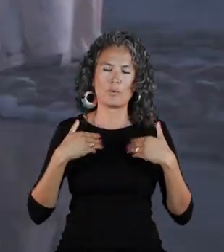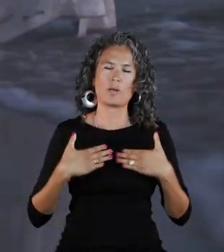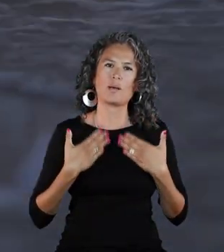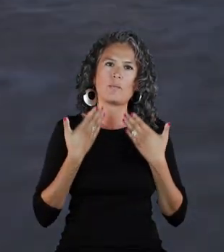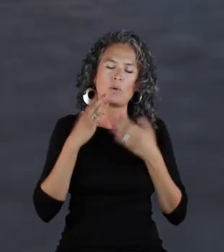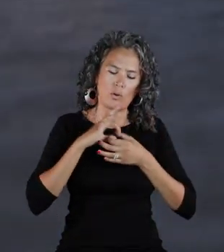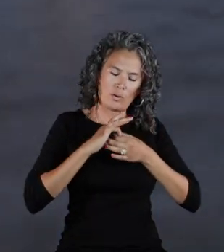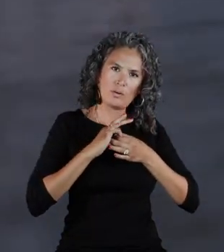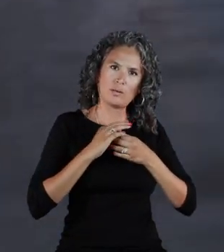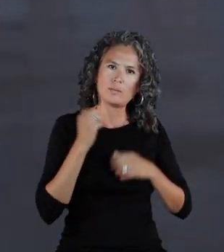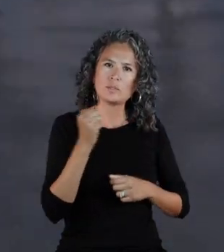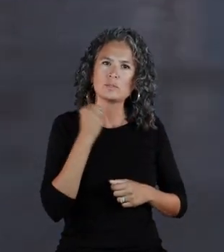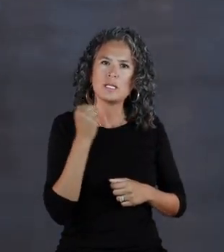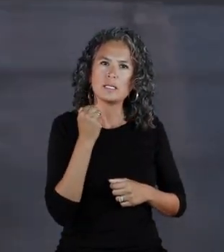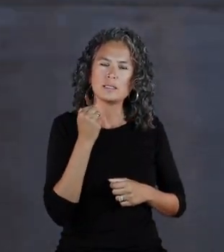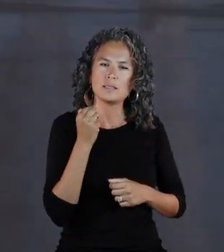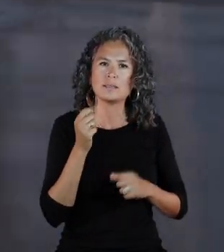Y empecé a entender también